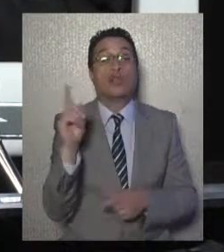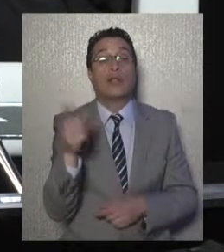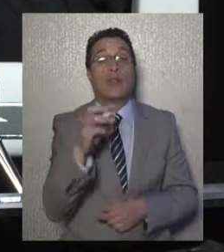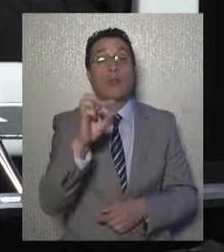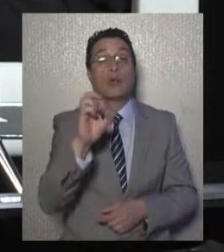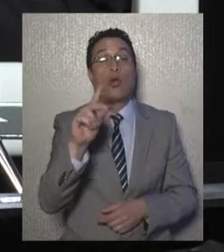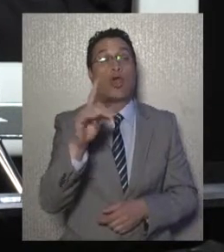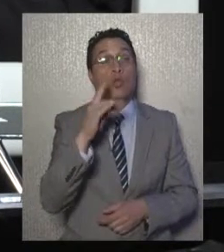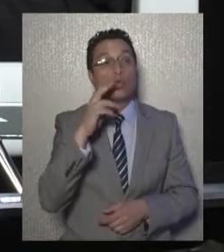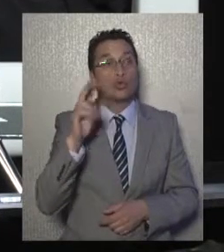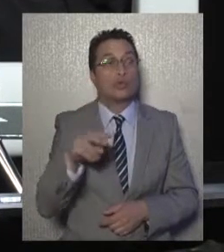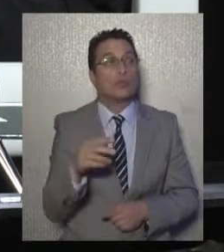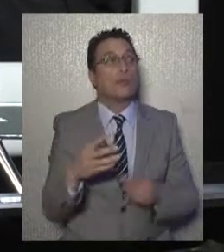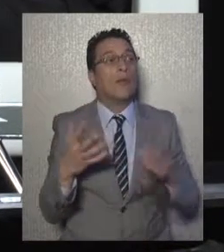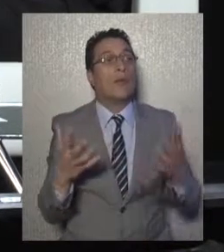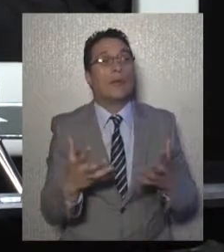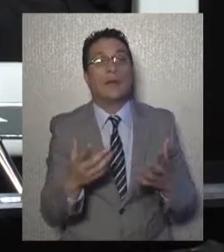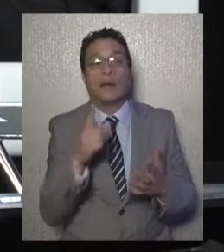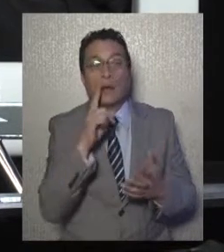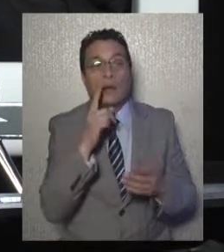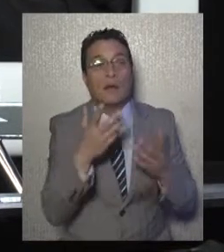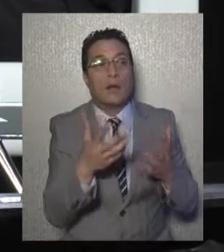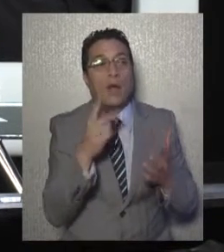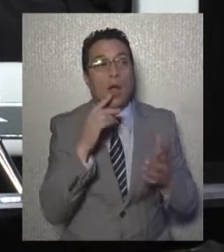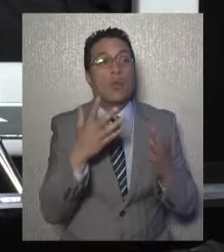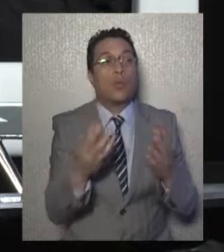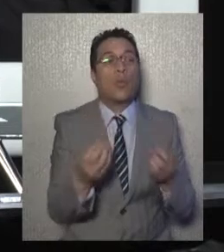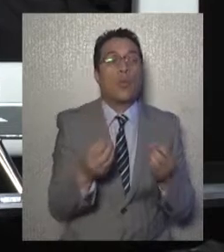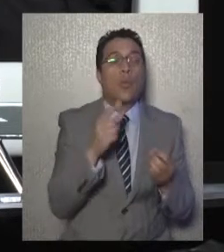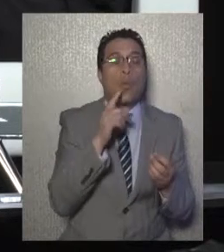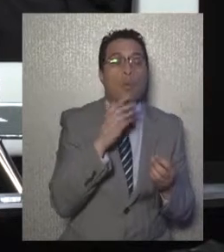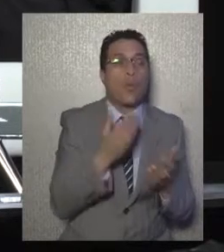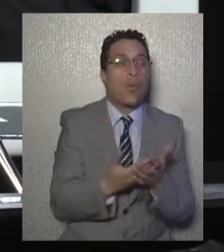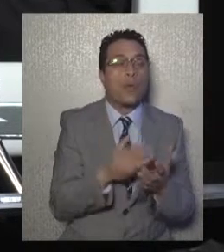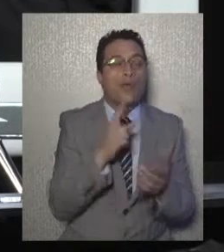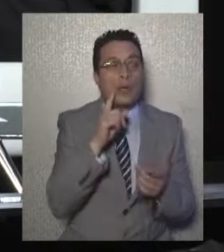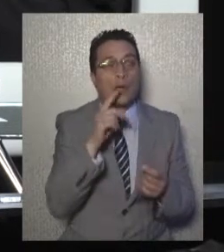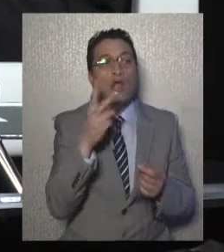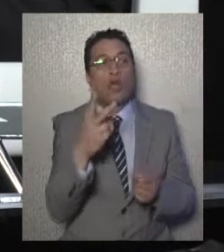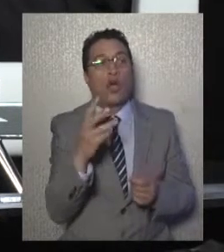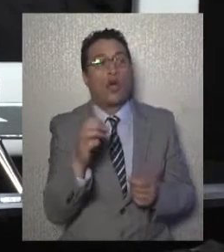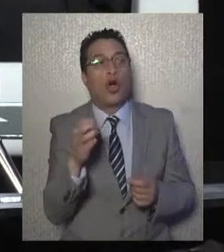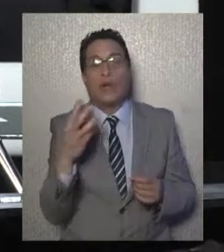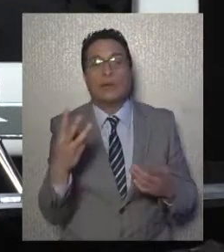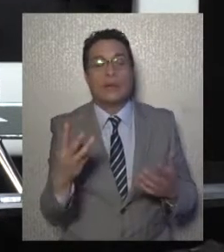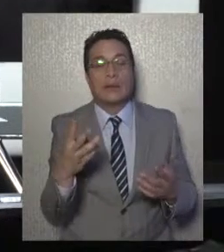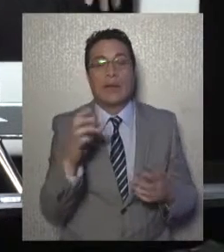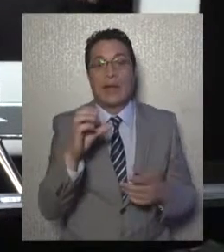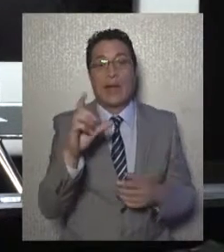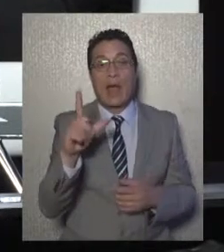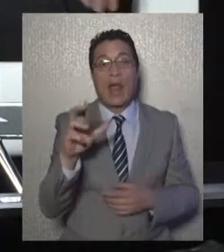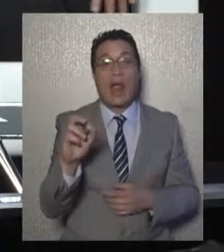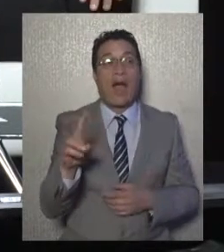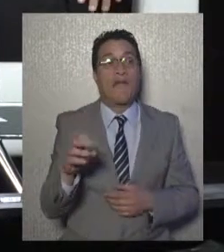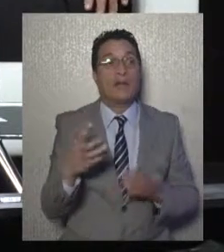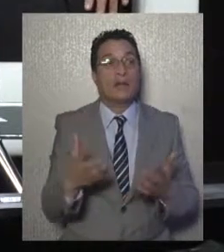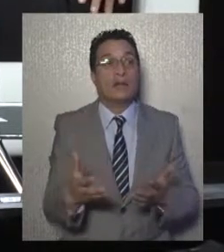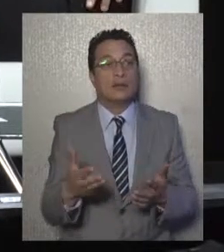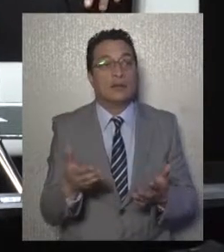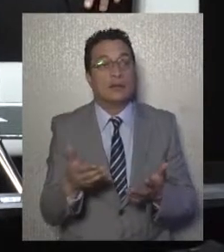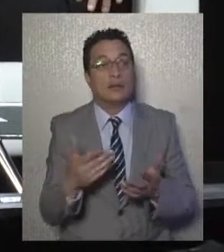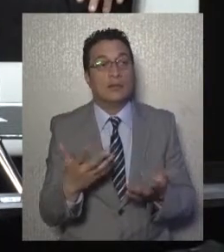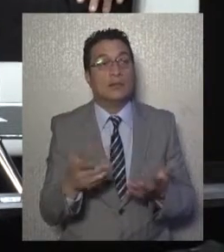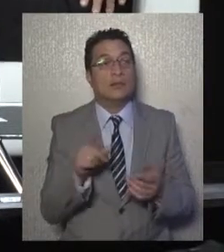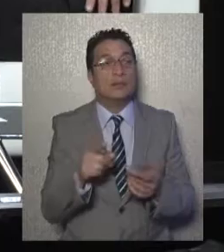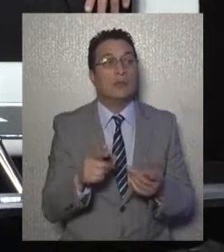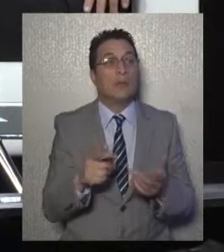modelos miraron, qué hallazgos hicieron y cuáles serían, no sé, las dos, tres propuestas claves que crees tú son centrales para... Las tres